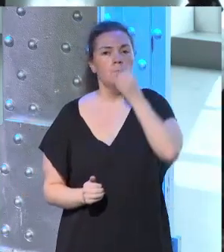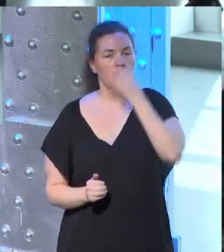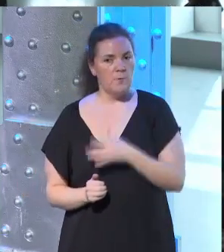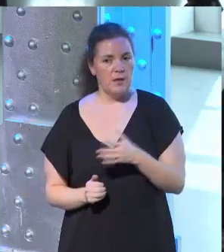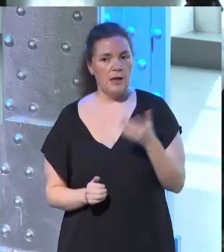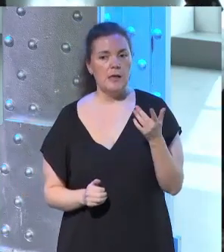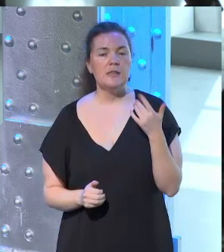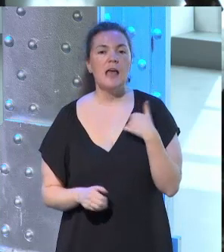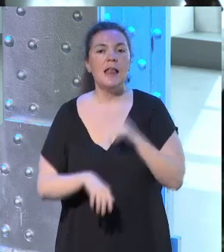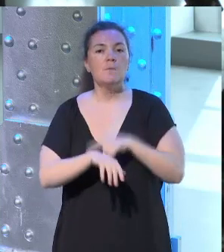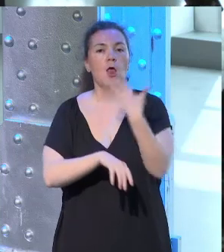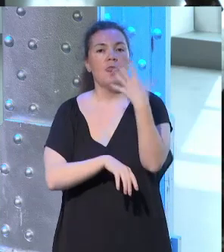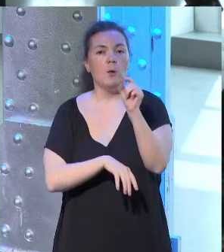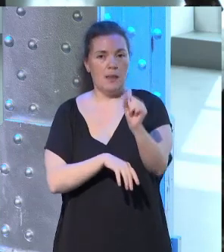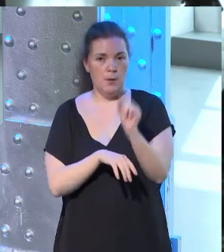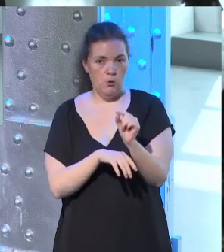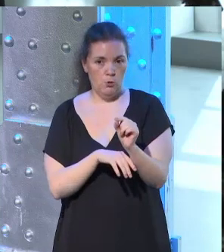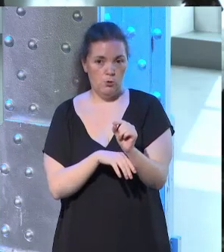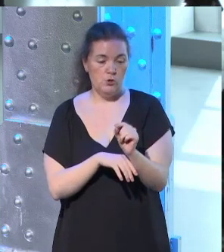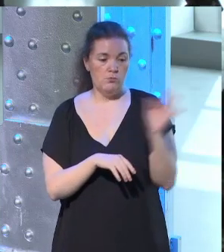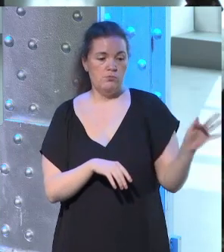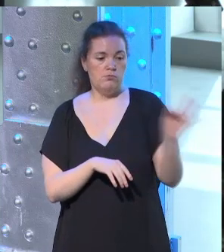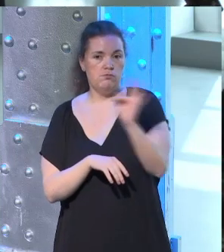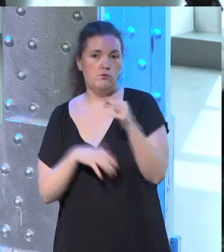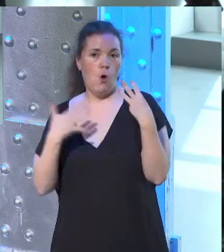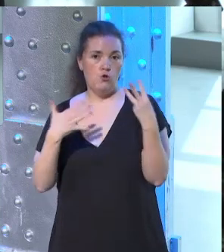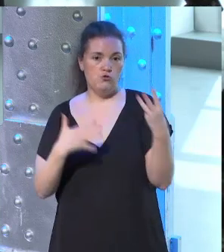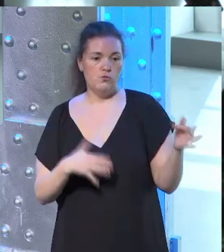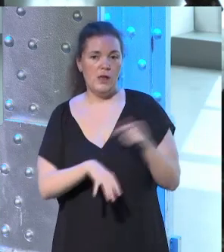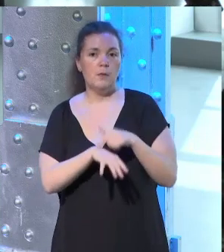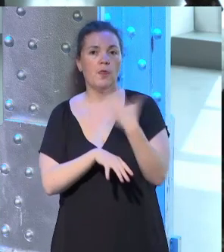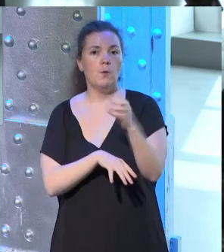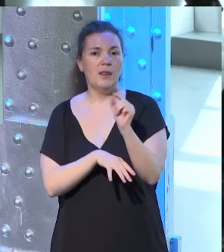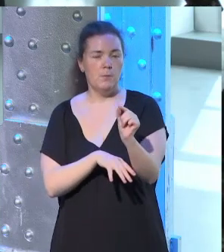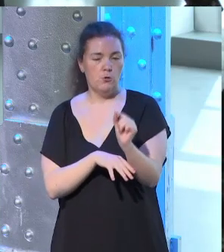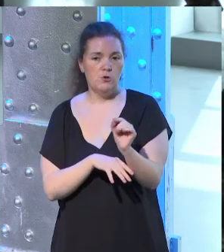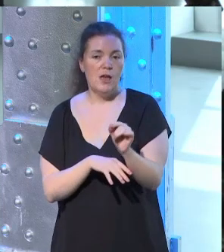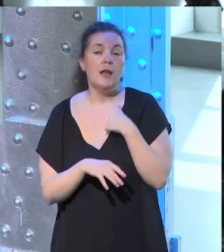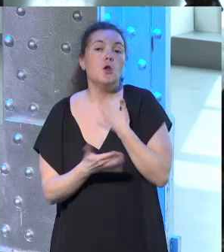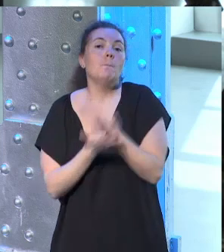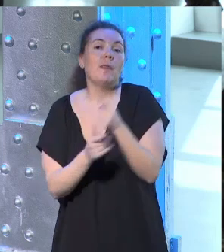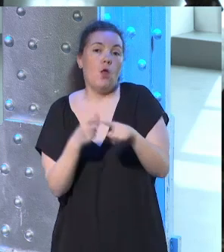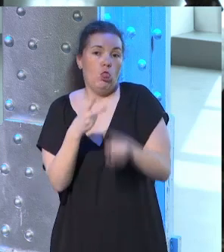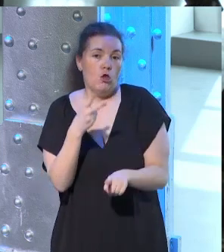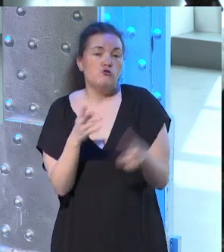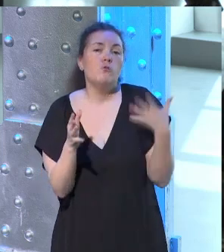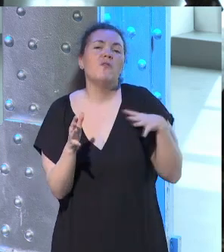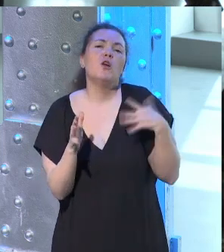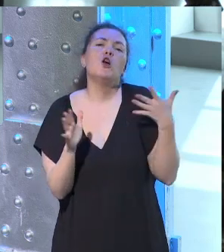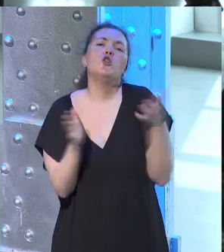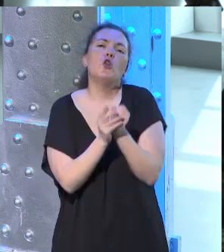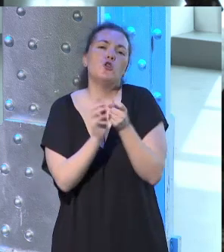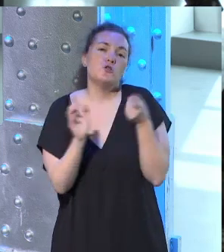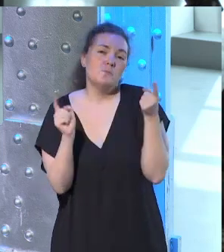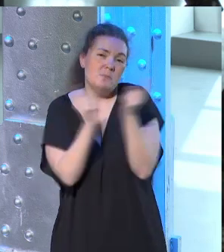invertido 50 minutos en estas primeras 8 intervenciones. Yo ahora pediría que fuera dos cosas, todos más breves, si